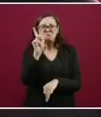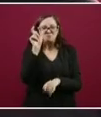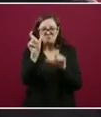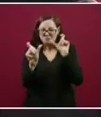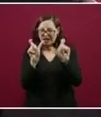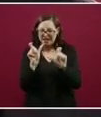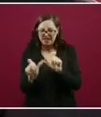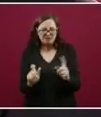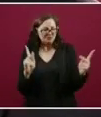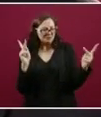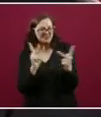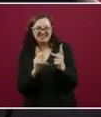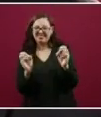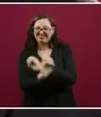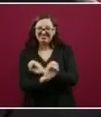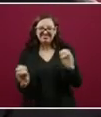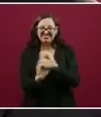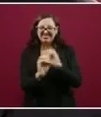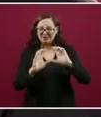Hay que